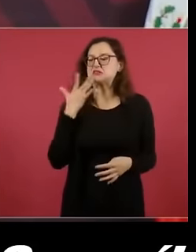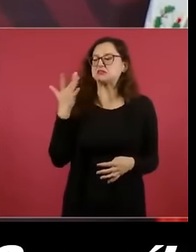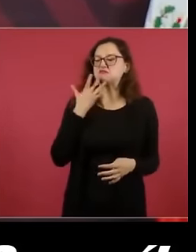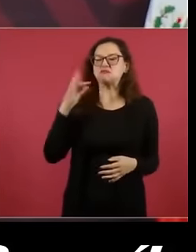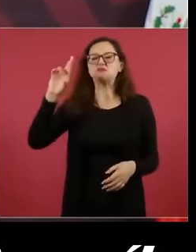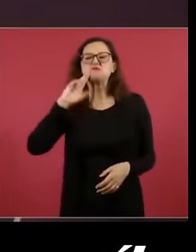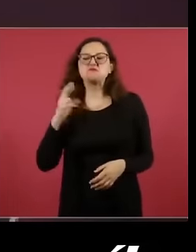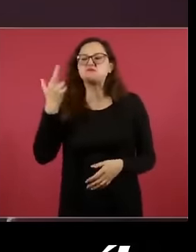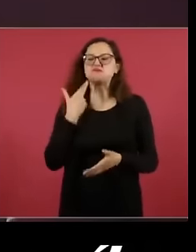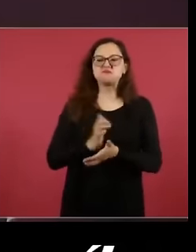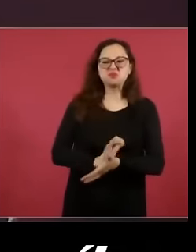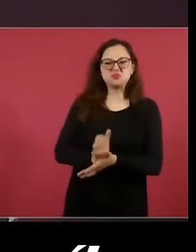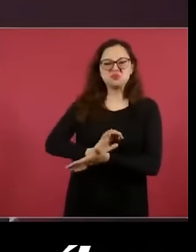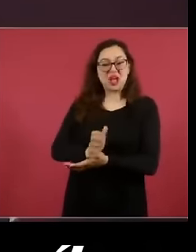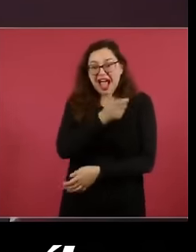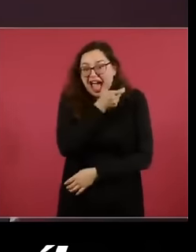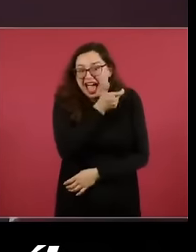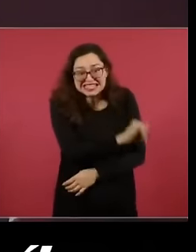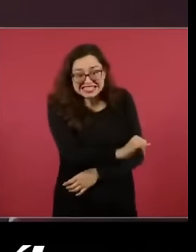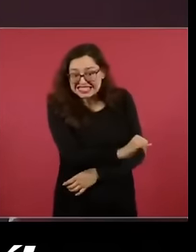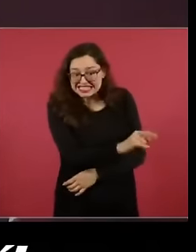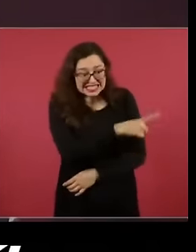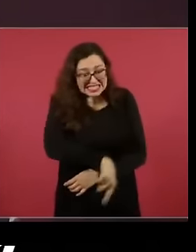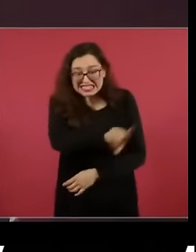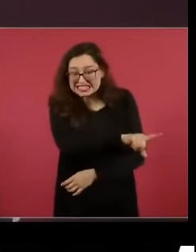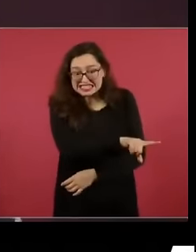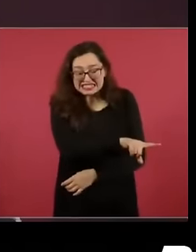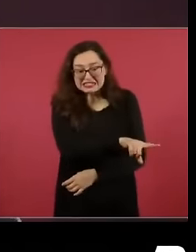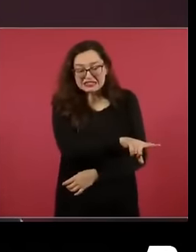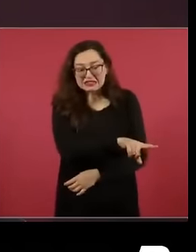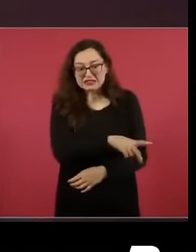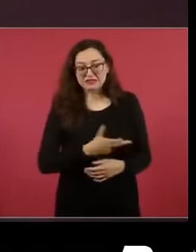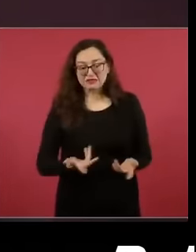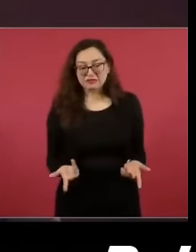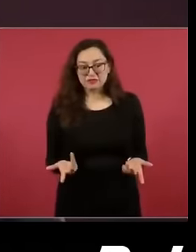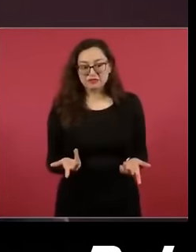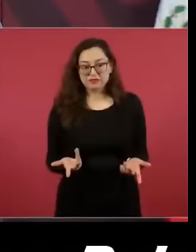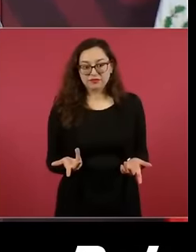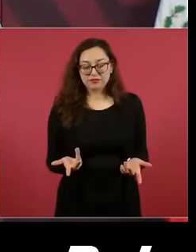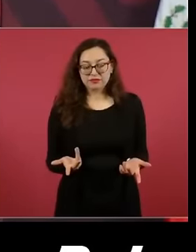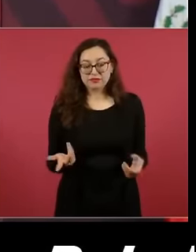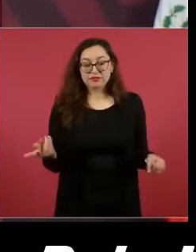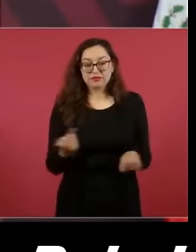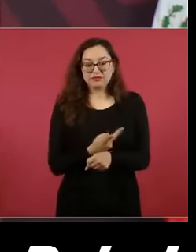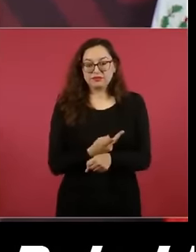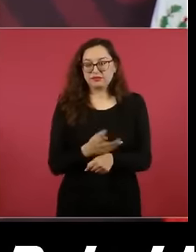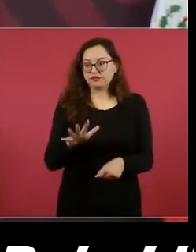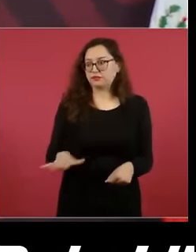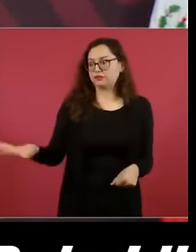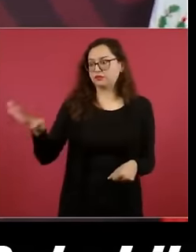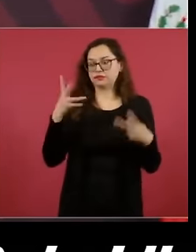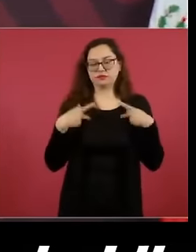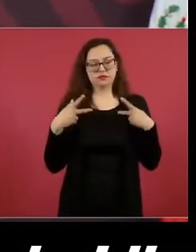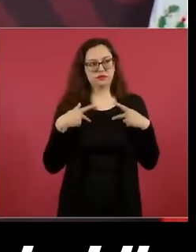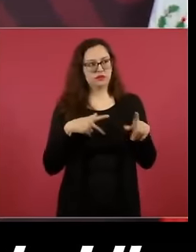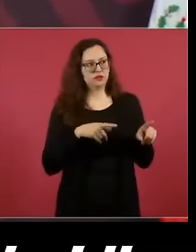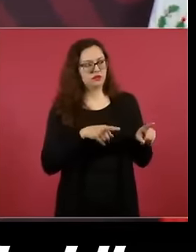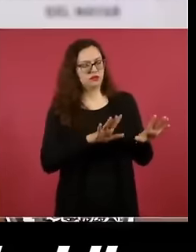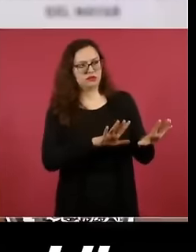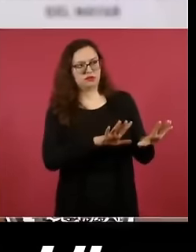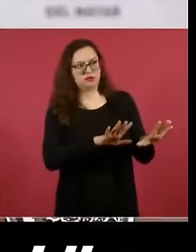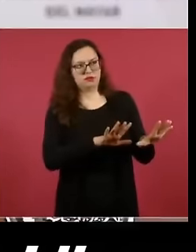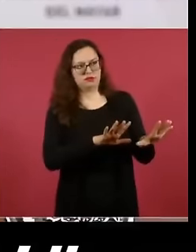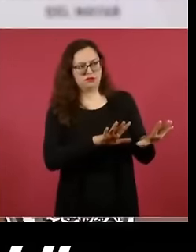pero sin embargo Tratamos de estar en esos lugares no eh El presidente ha hecho un trabajo magistral tanto para otros